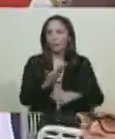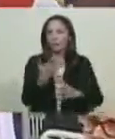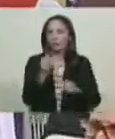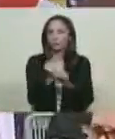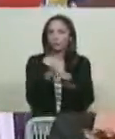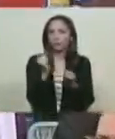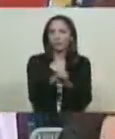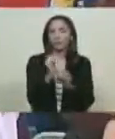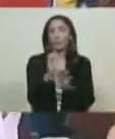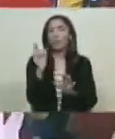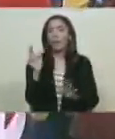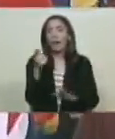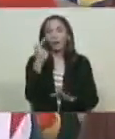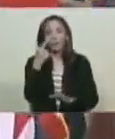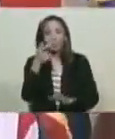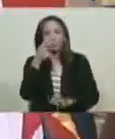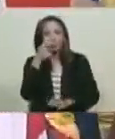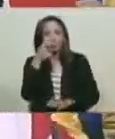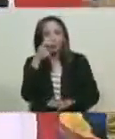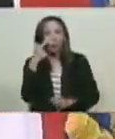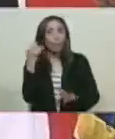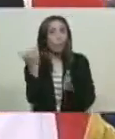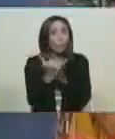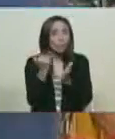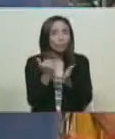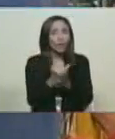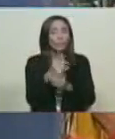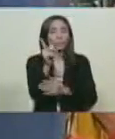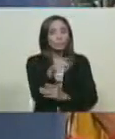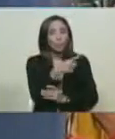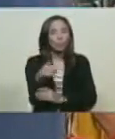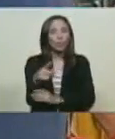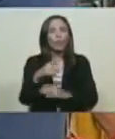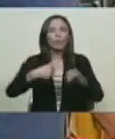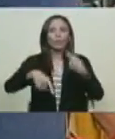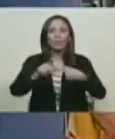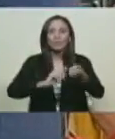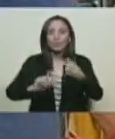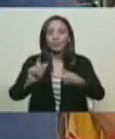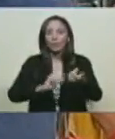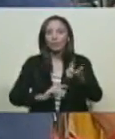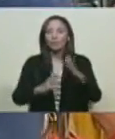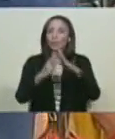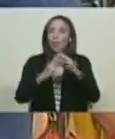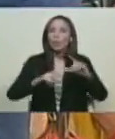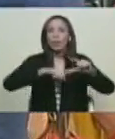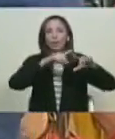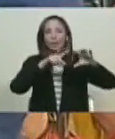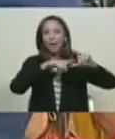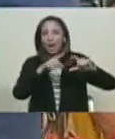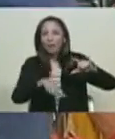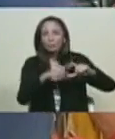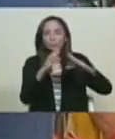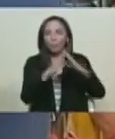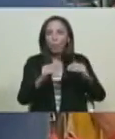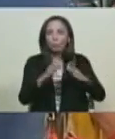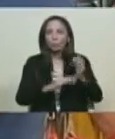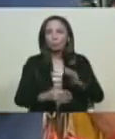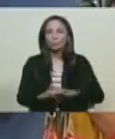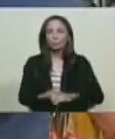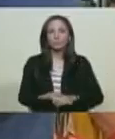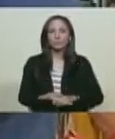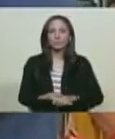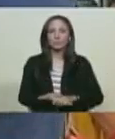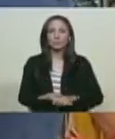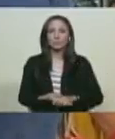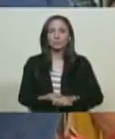Que nosotros fiscalicemos lo que sale, la cantidad que sale y a dónde llega, hasta dónde